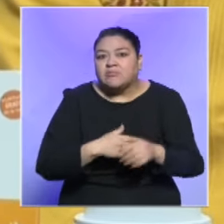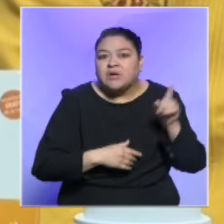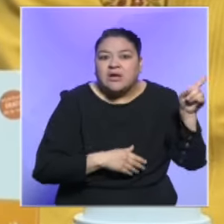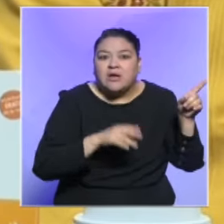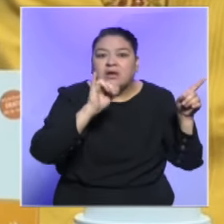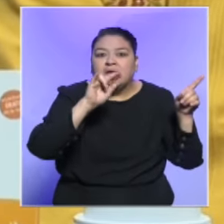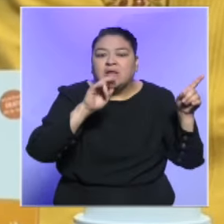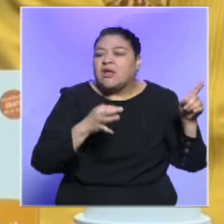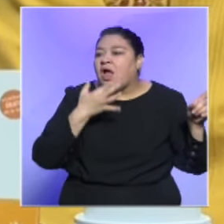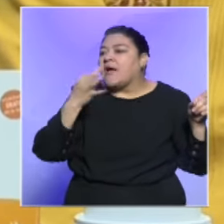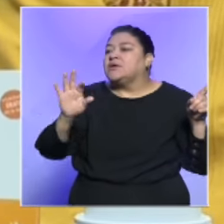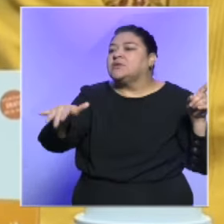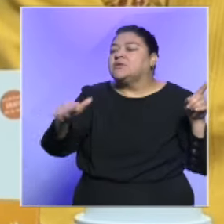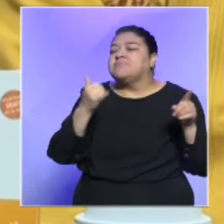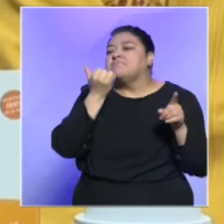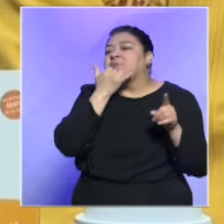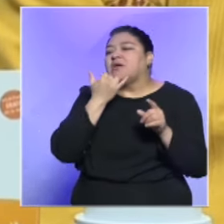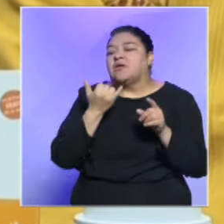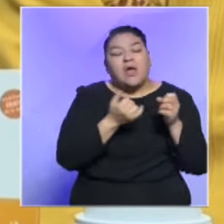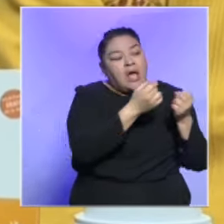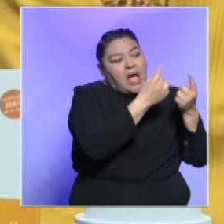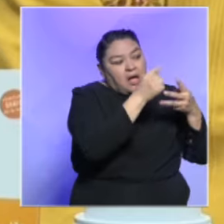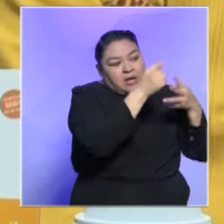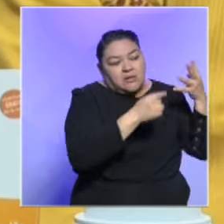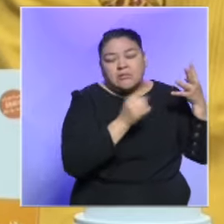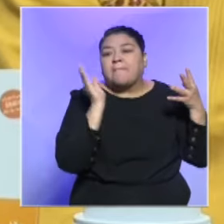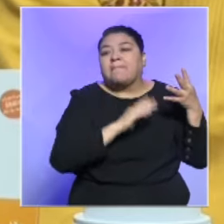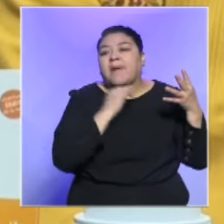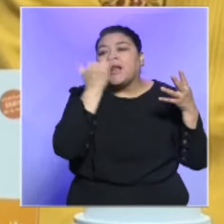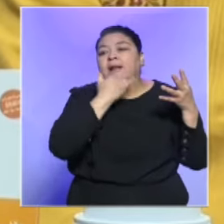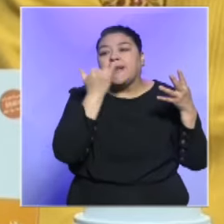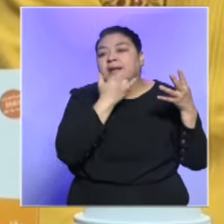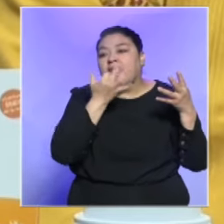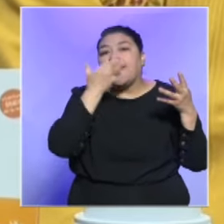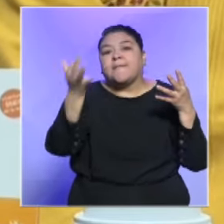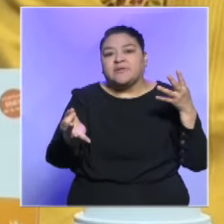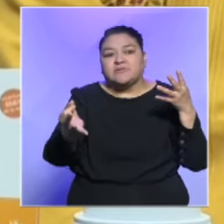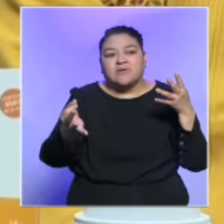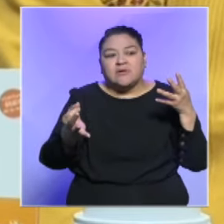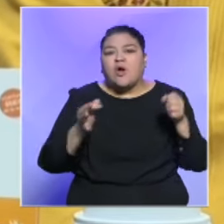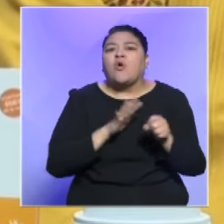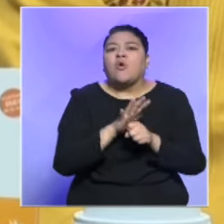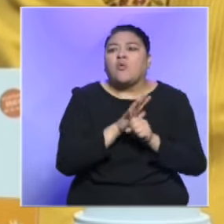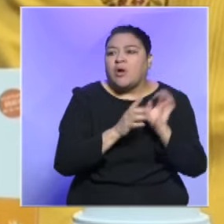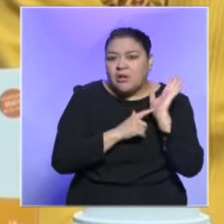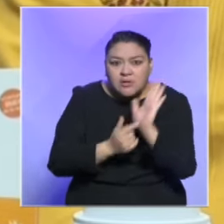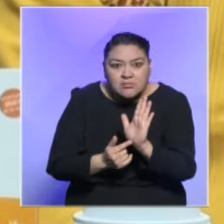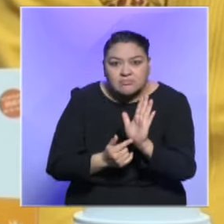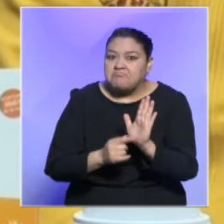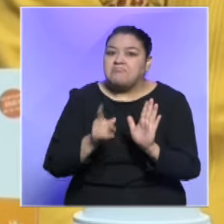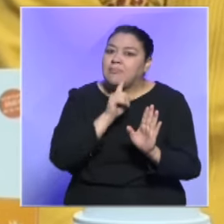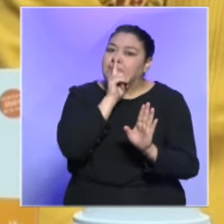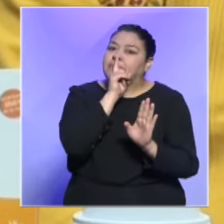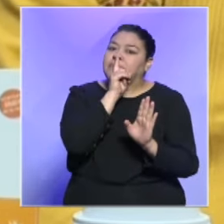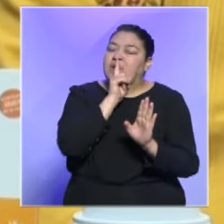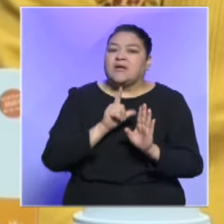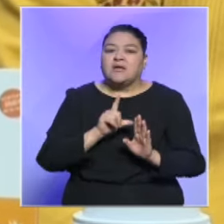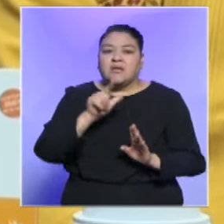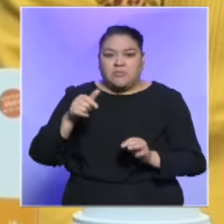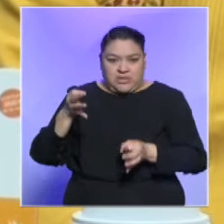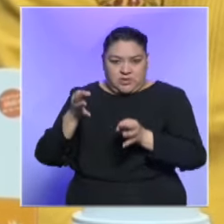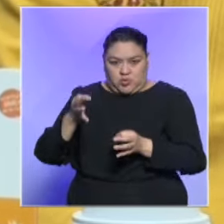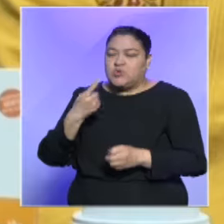le manifiesta que cierto número de apoyos no son válidos, pero no le demuestra por qué. El Tribunal Electoral lo